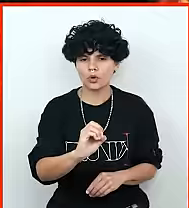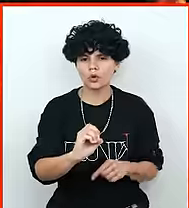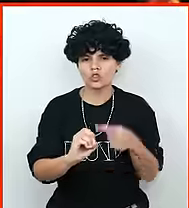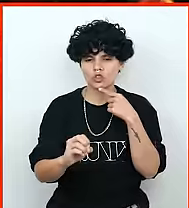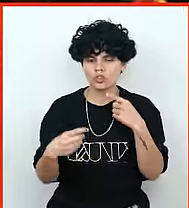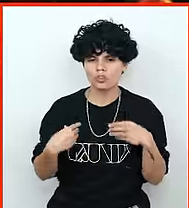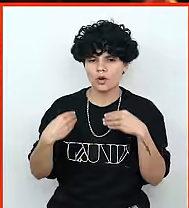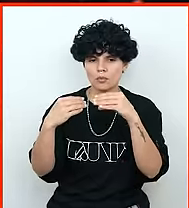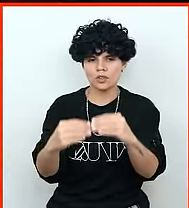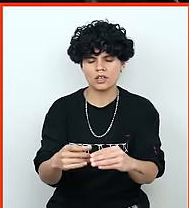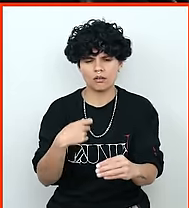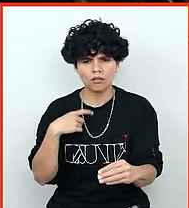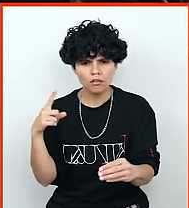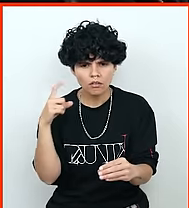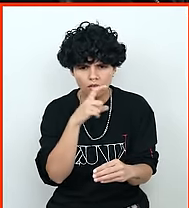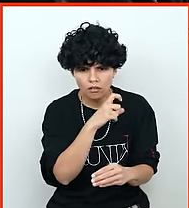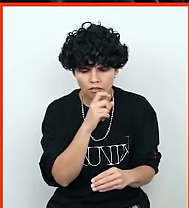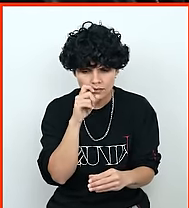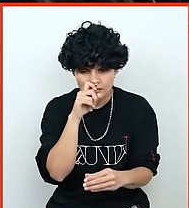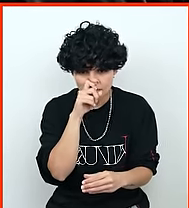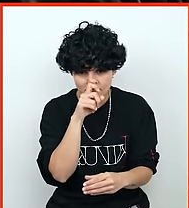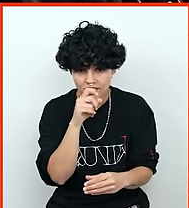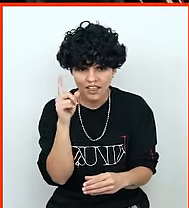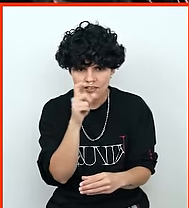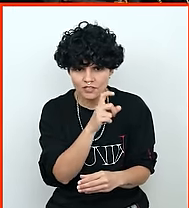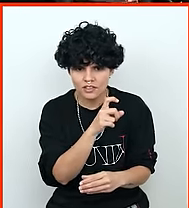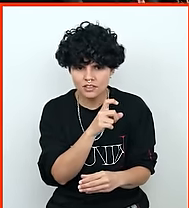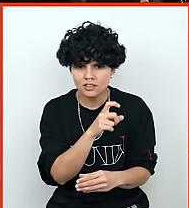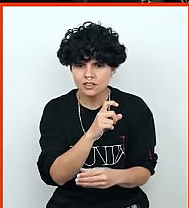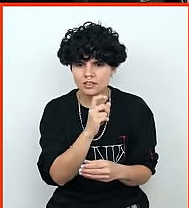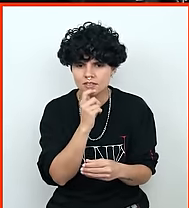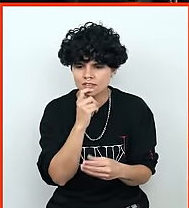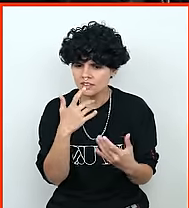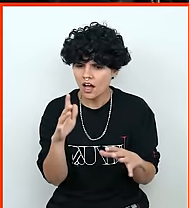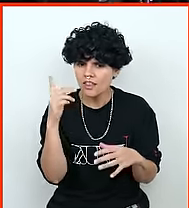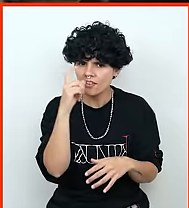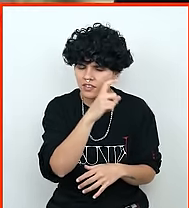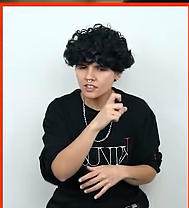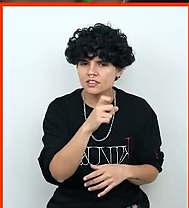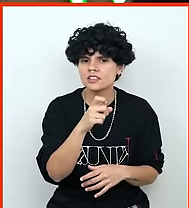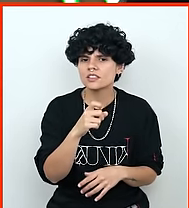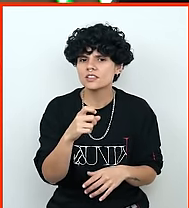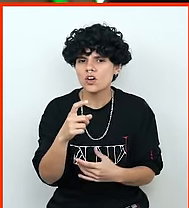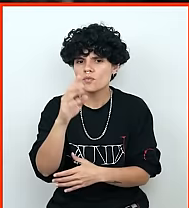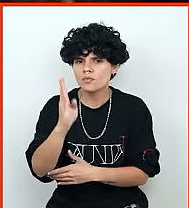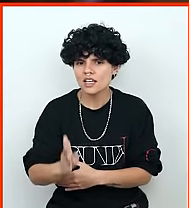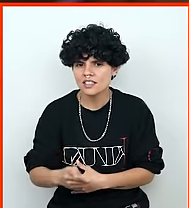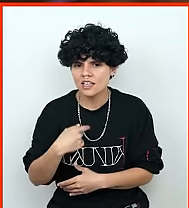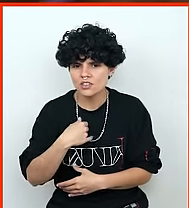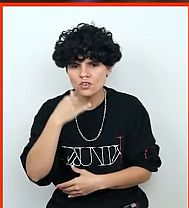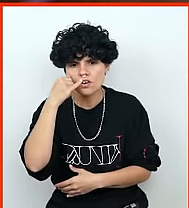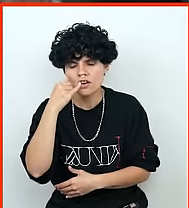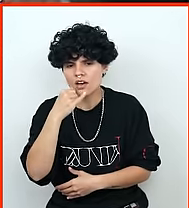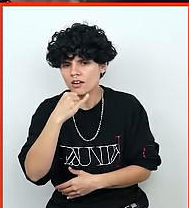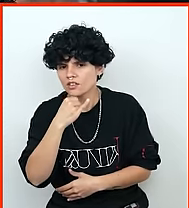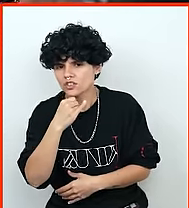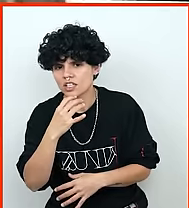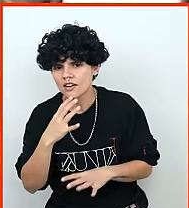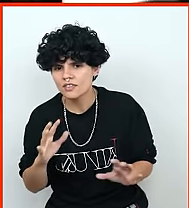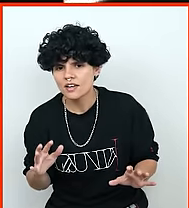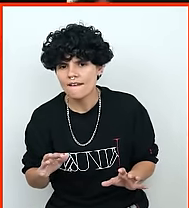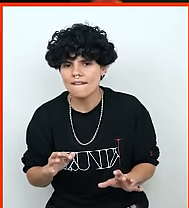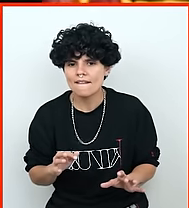tiro aquí, te voy a tirar un... Oh, está difícil, papá. Aquí se complicó esta, güey. Voy a poner un brasileño. Vamos,